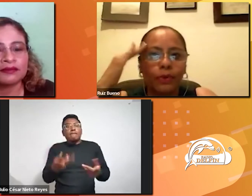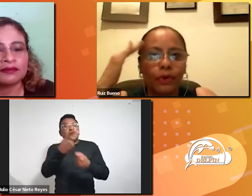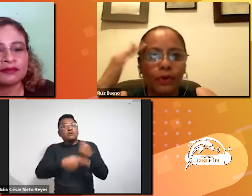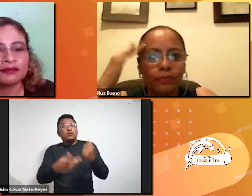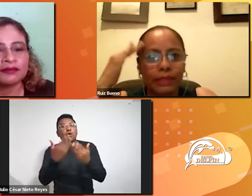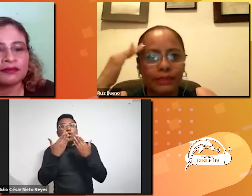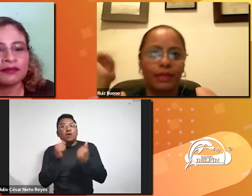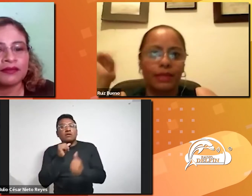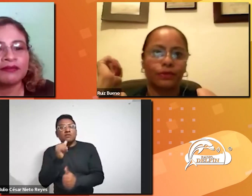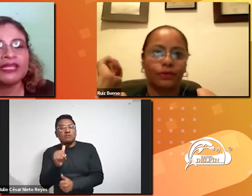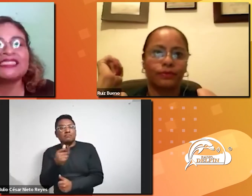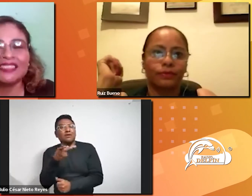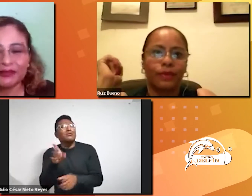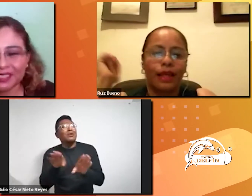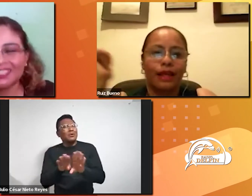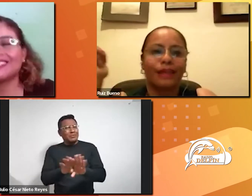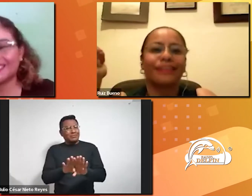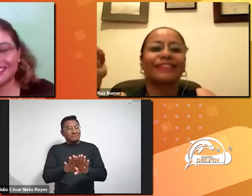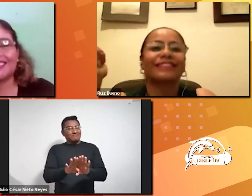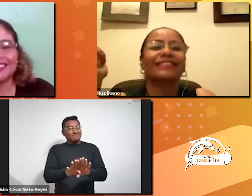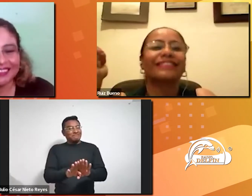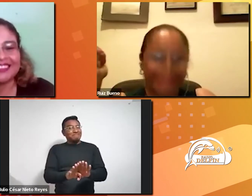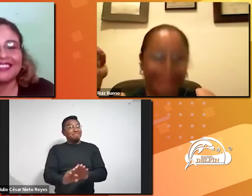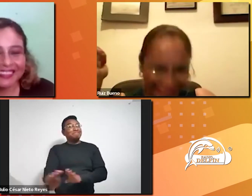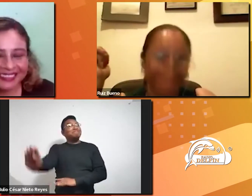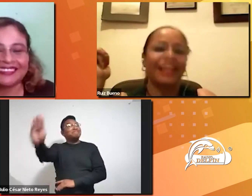el puro pensamiento.